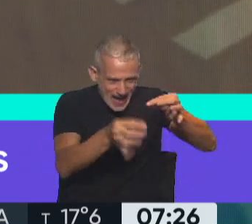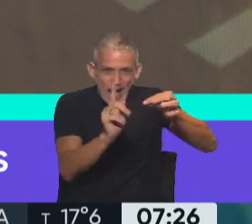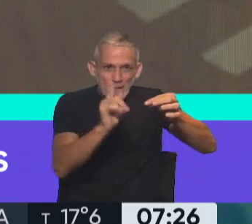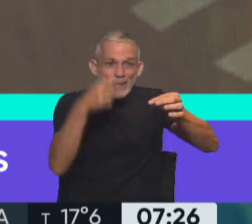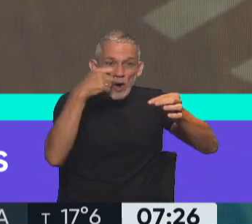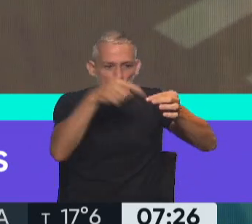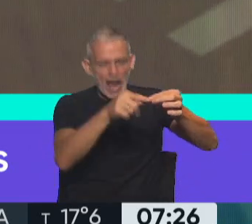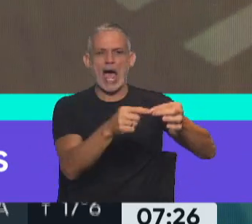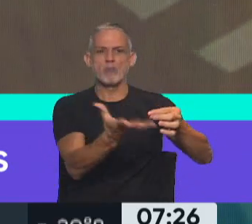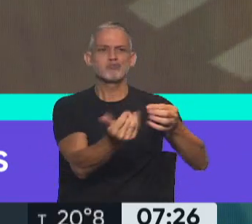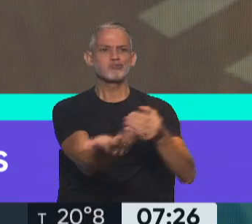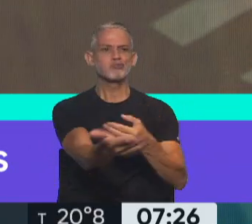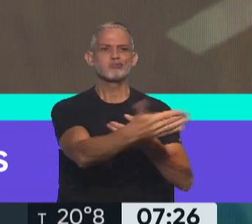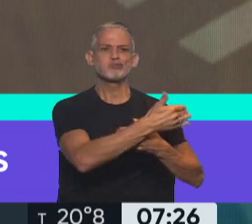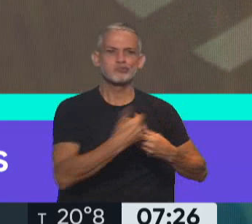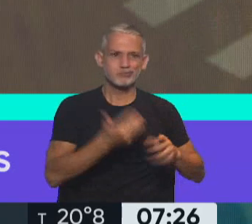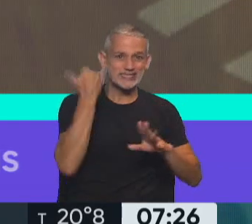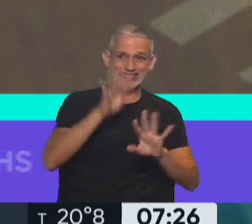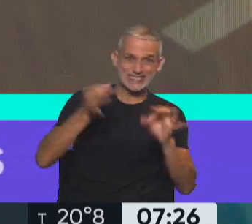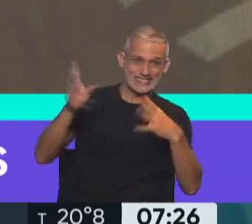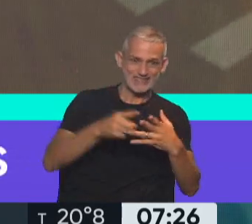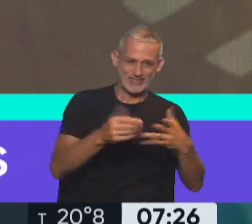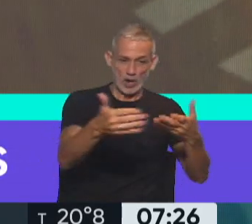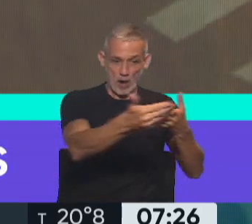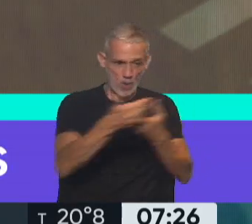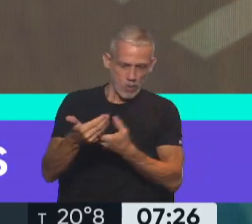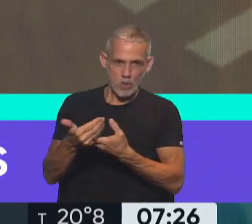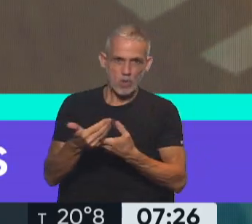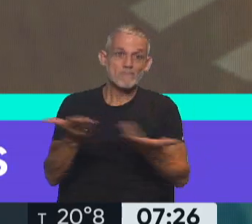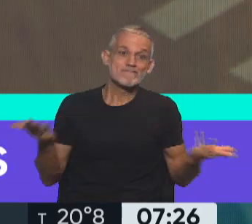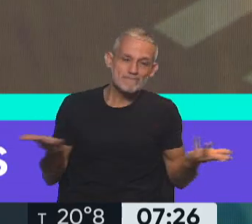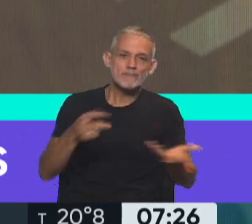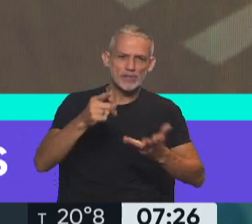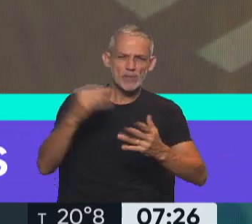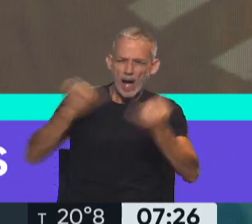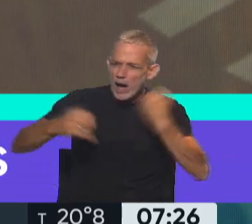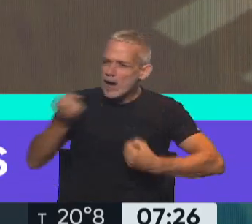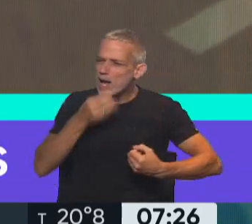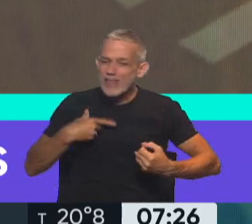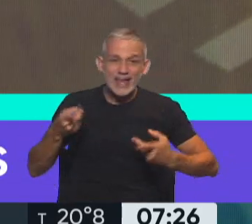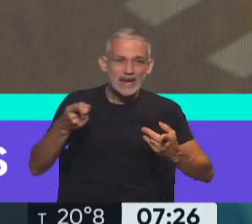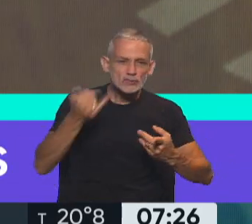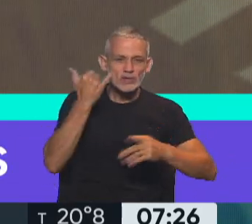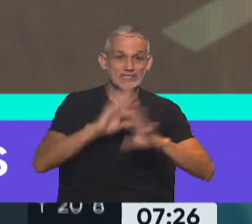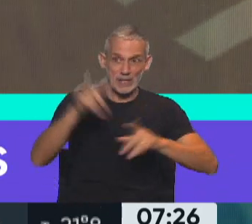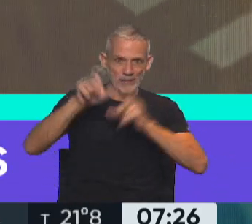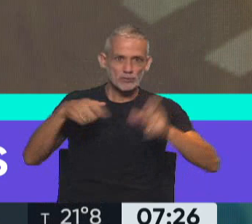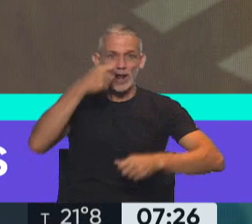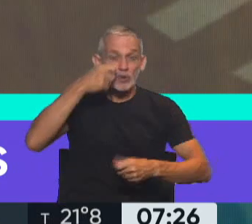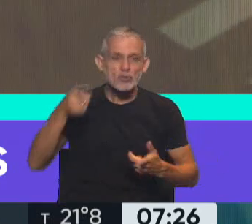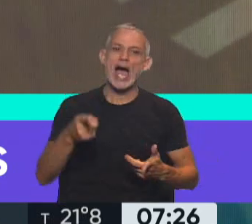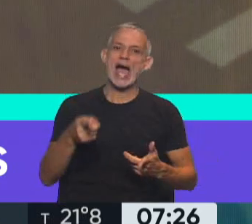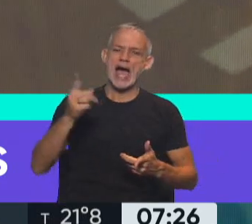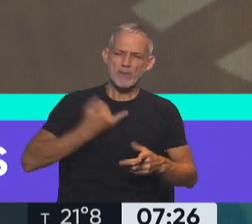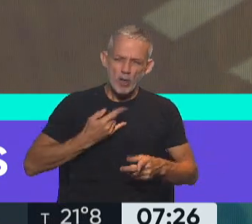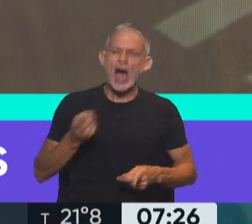provinieron estas que fueron distribuidas y que causaron la muerte. Es decir, a partir de las declaraciones versiones de los testigos, de los consumidores, supieron